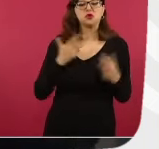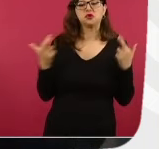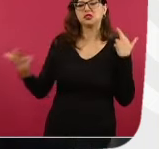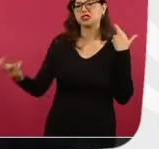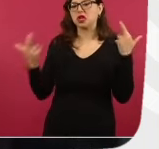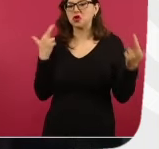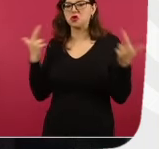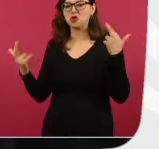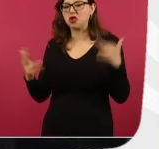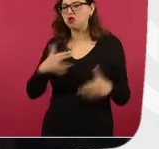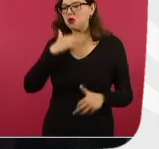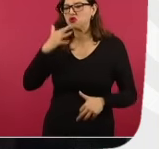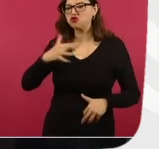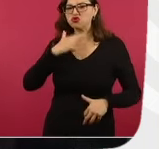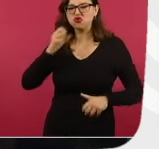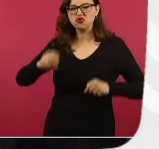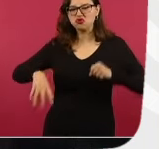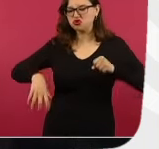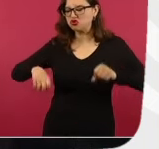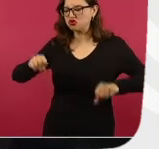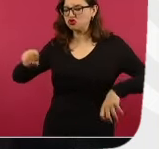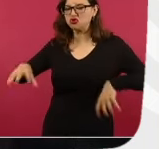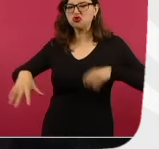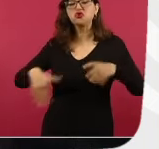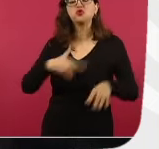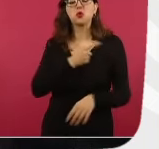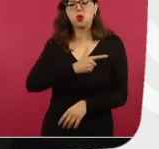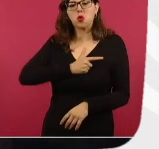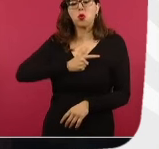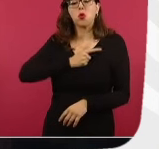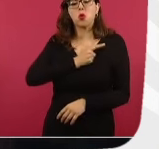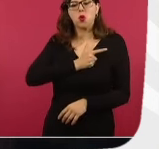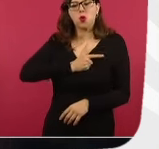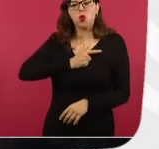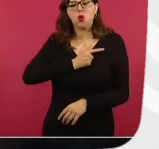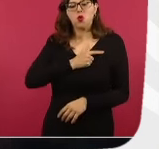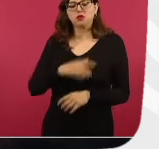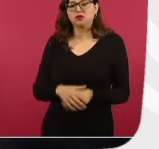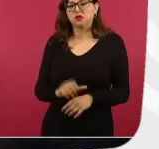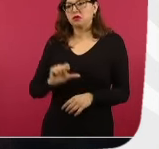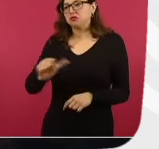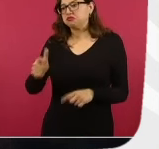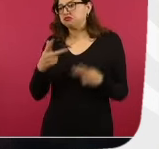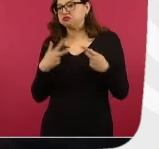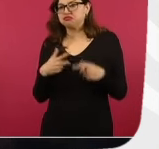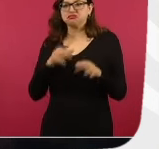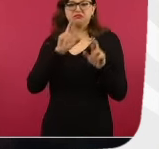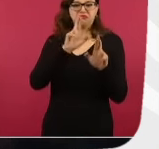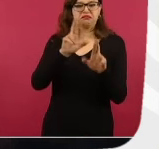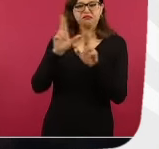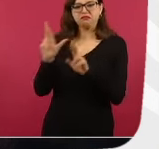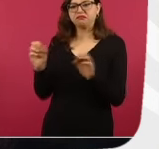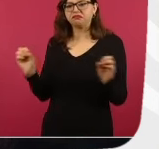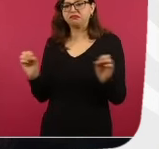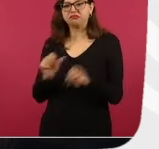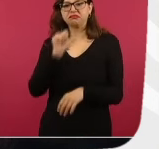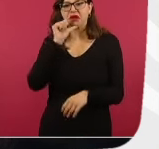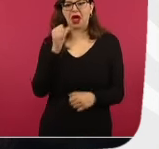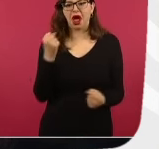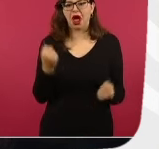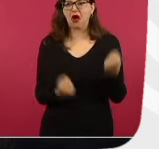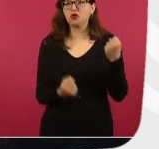y la basura nunca ha respetado el derecho ajeno se pasa a los